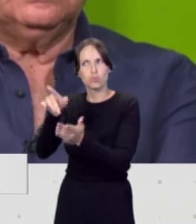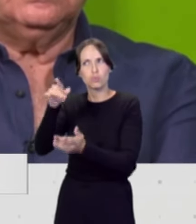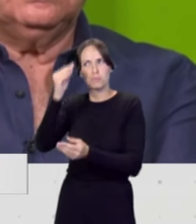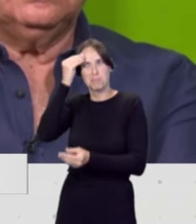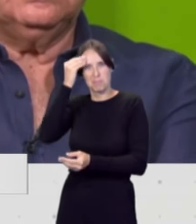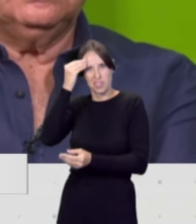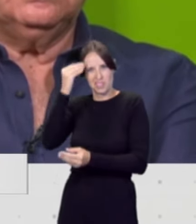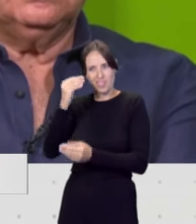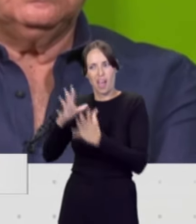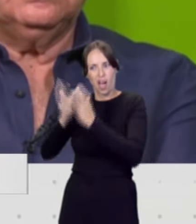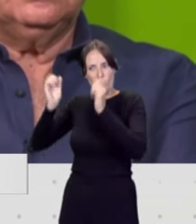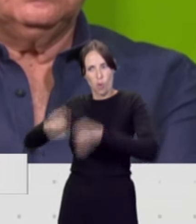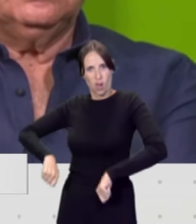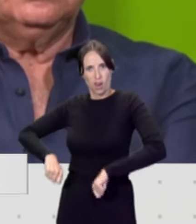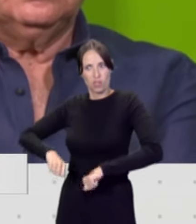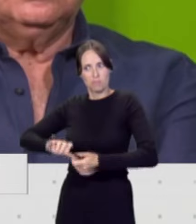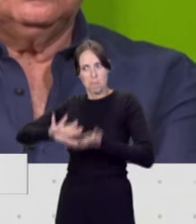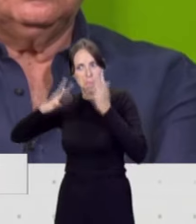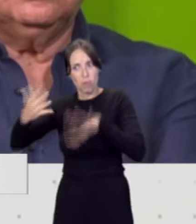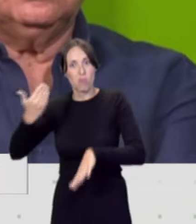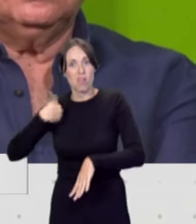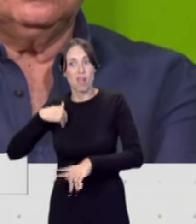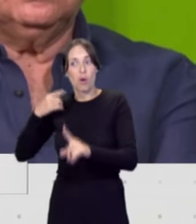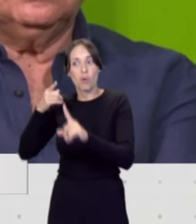solidaria tan necesaria?